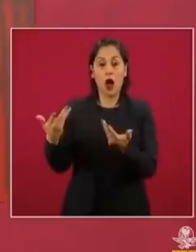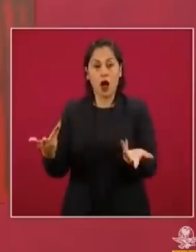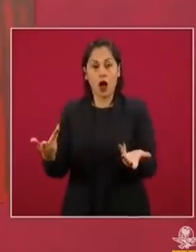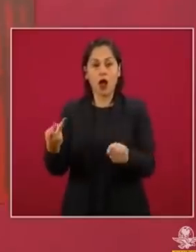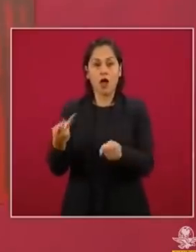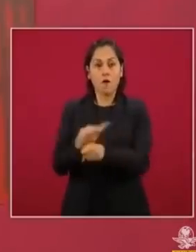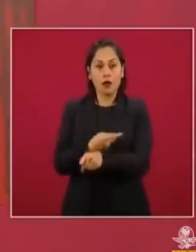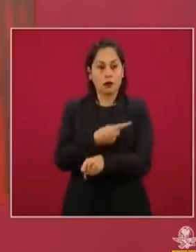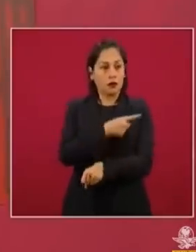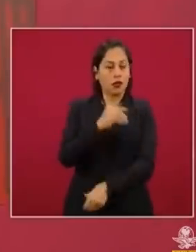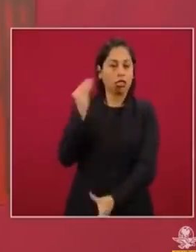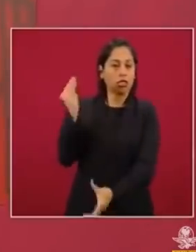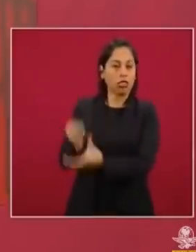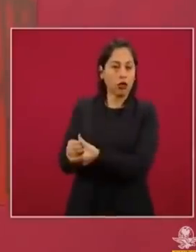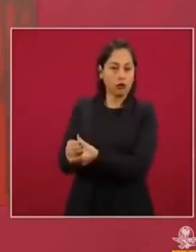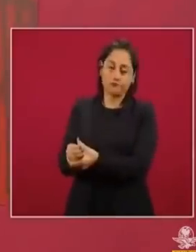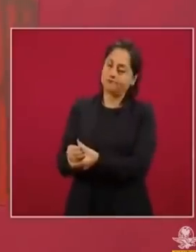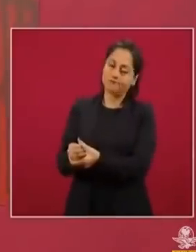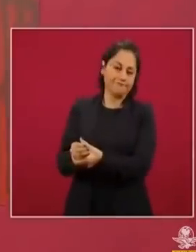es